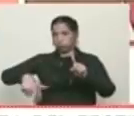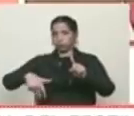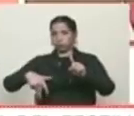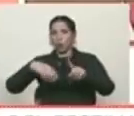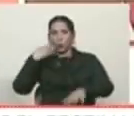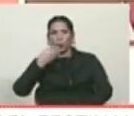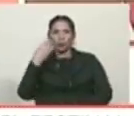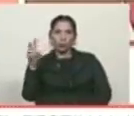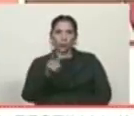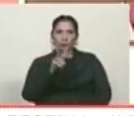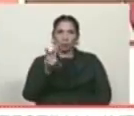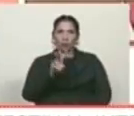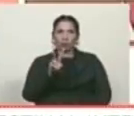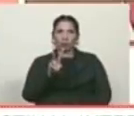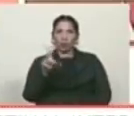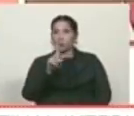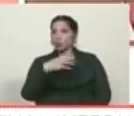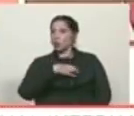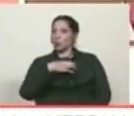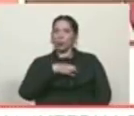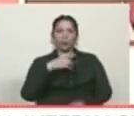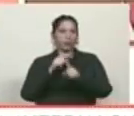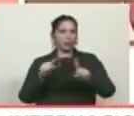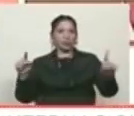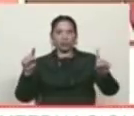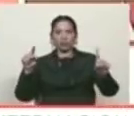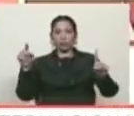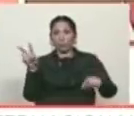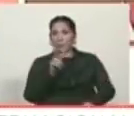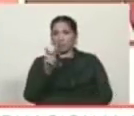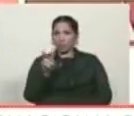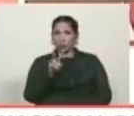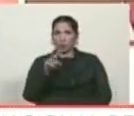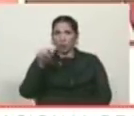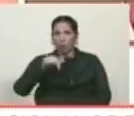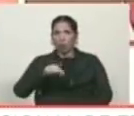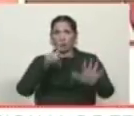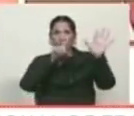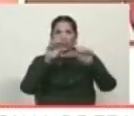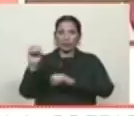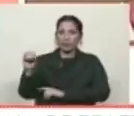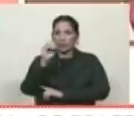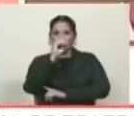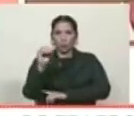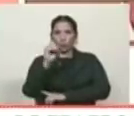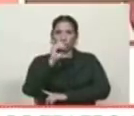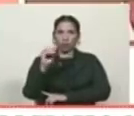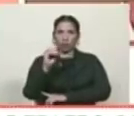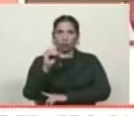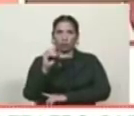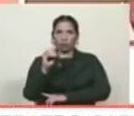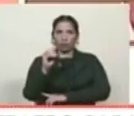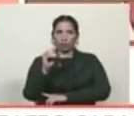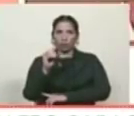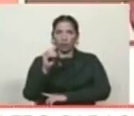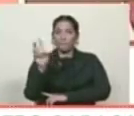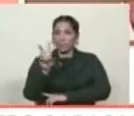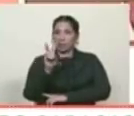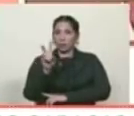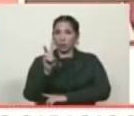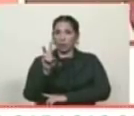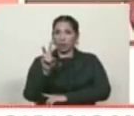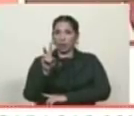venezolana. No podía ser distinto. Venezuela hoy tiene 60% de su población que tiene menos